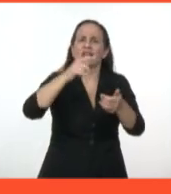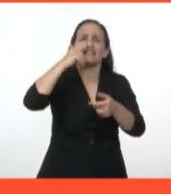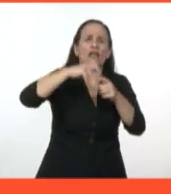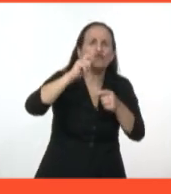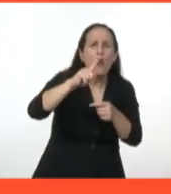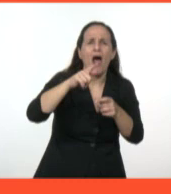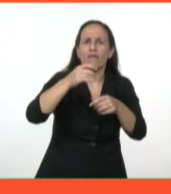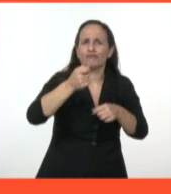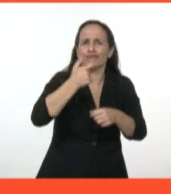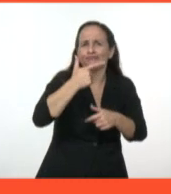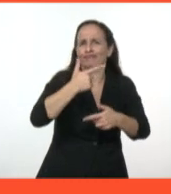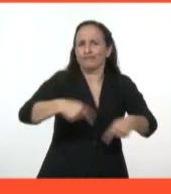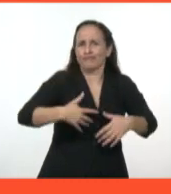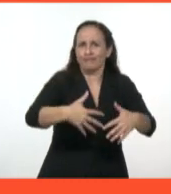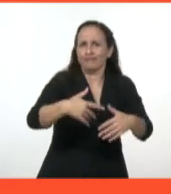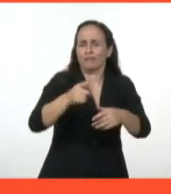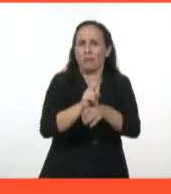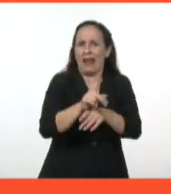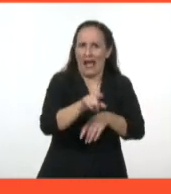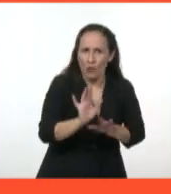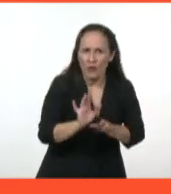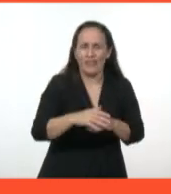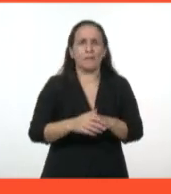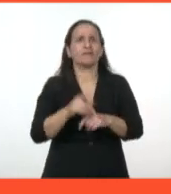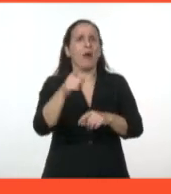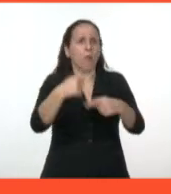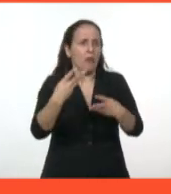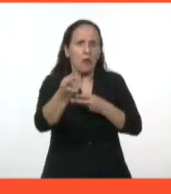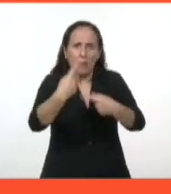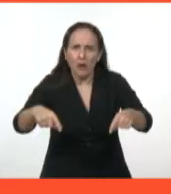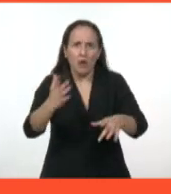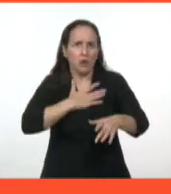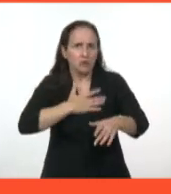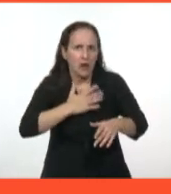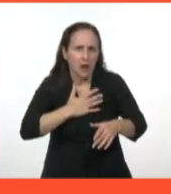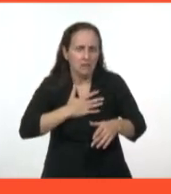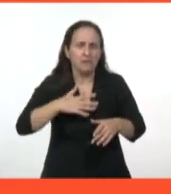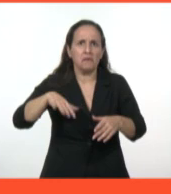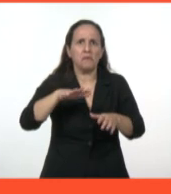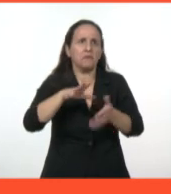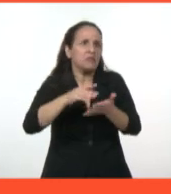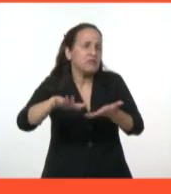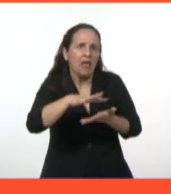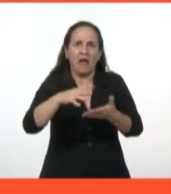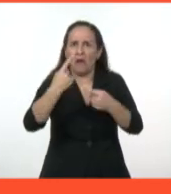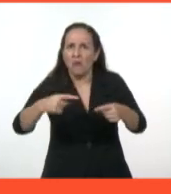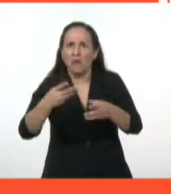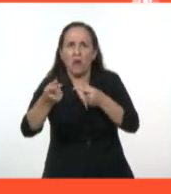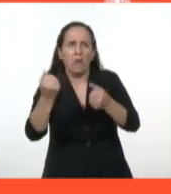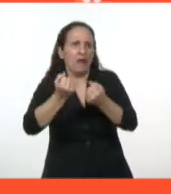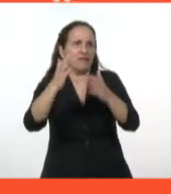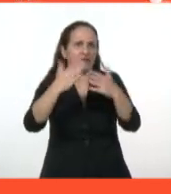mujeres igualdad de derechos a los recursos económicos, el acceso a la propiedad, al control de la tierra y otros tipos de bienes. En